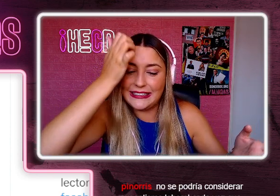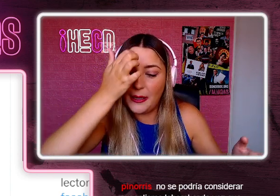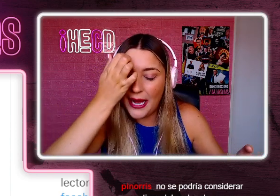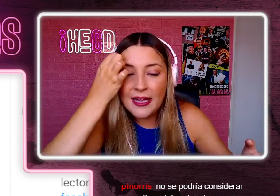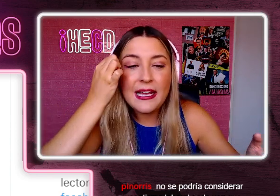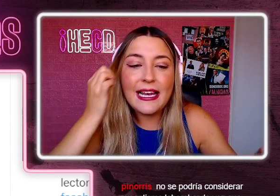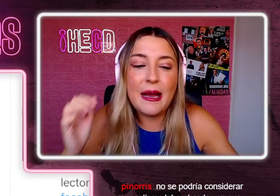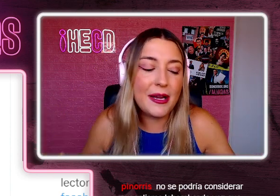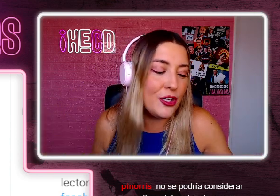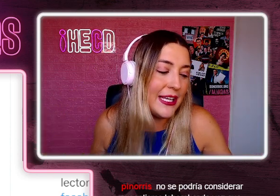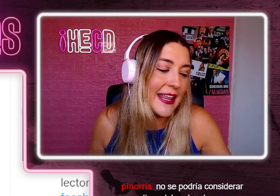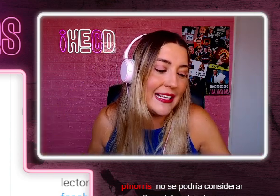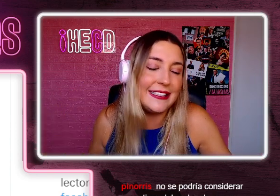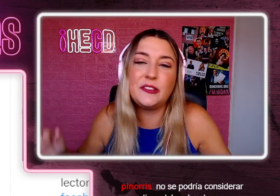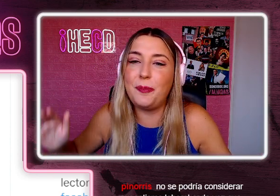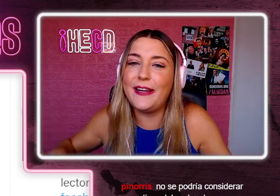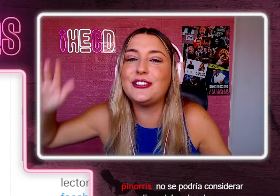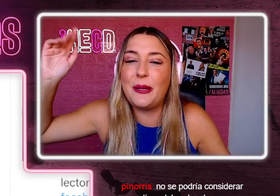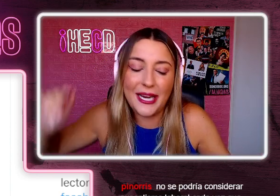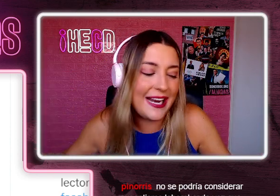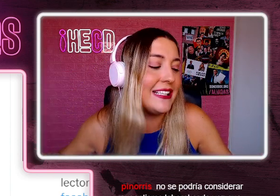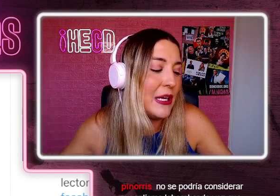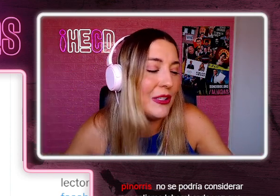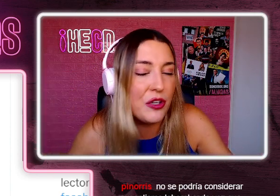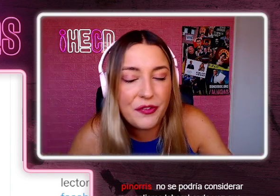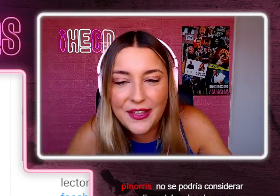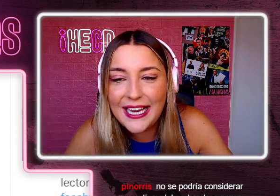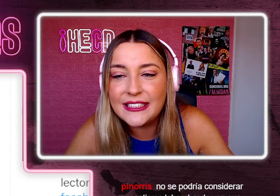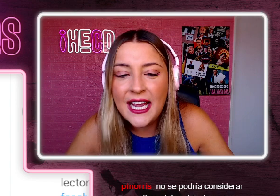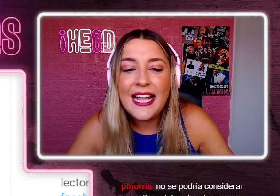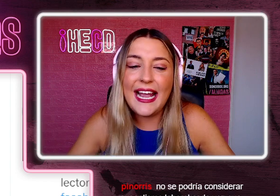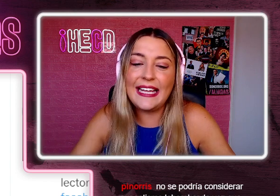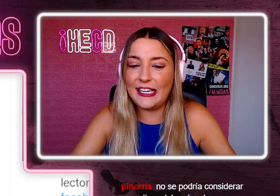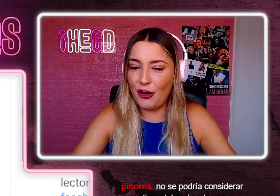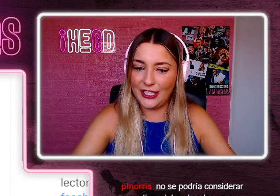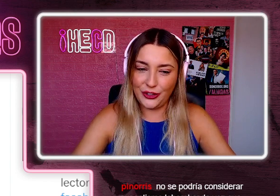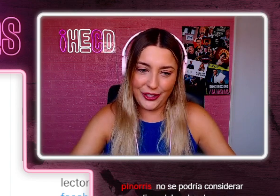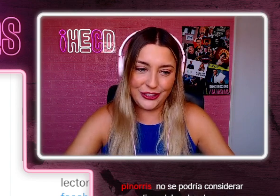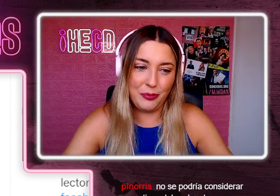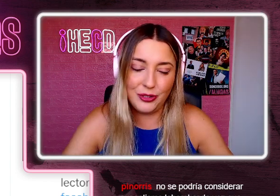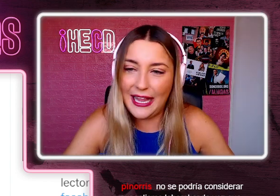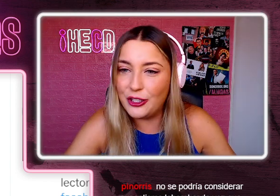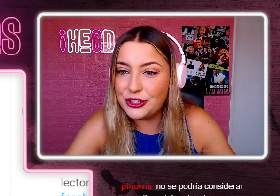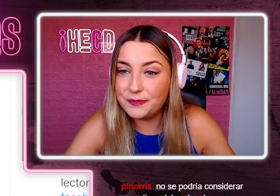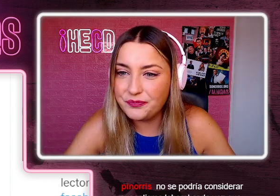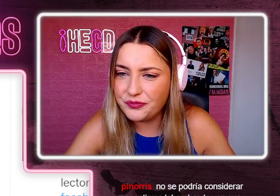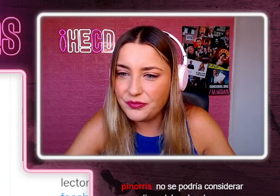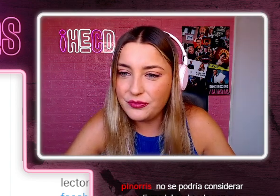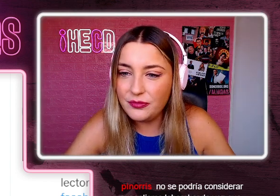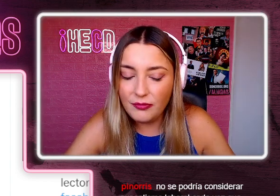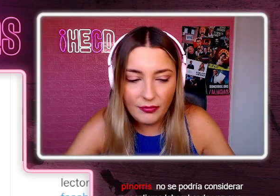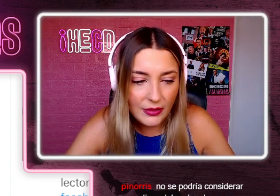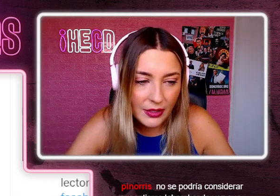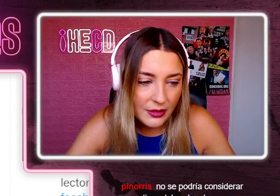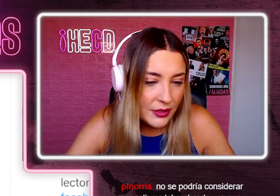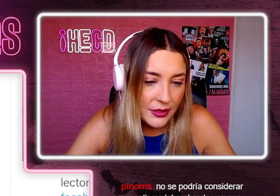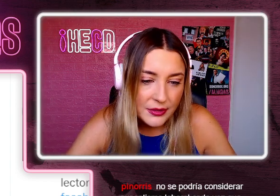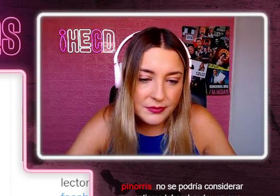voto del PP ya estaba la mayoría de antes pero se hablarán las lenguas cooficiales en el congreso de los diputados